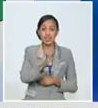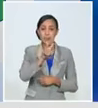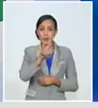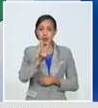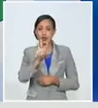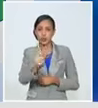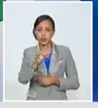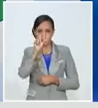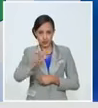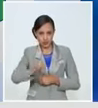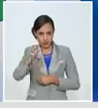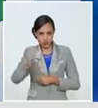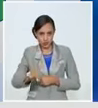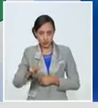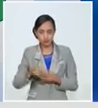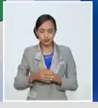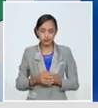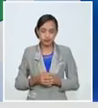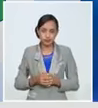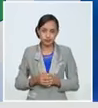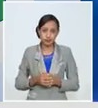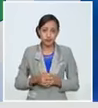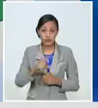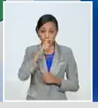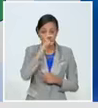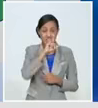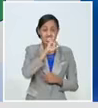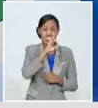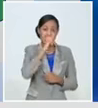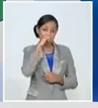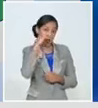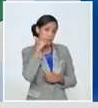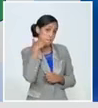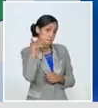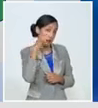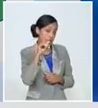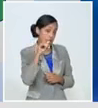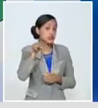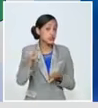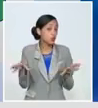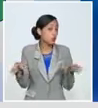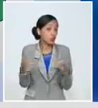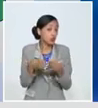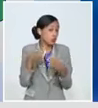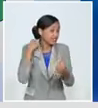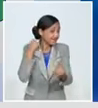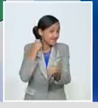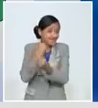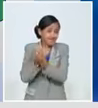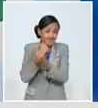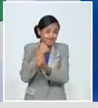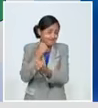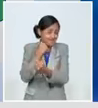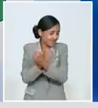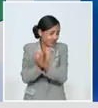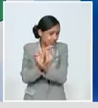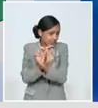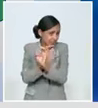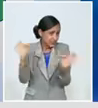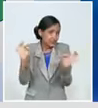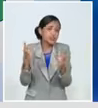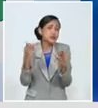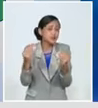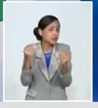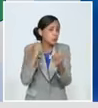324, y de 60 y más, grupo de un riesgo extremo, pues